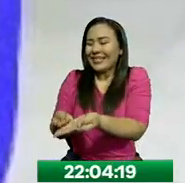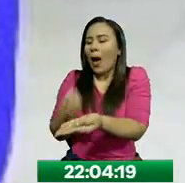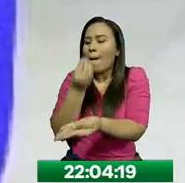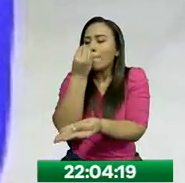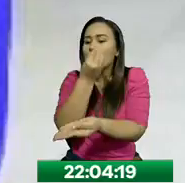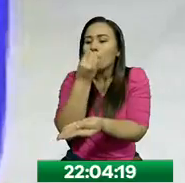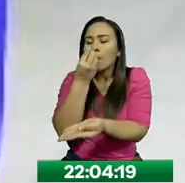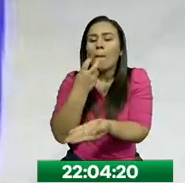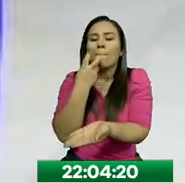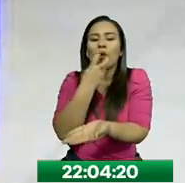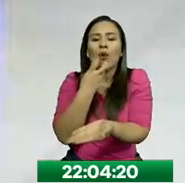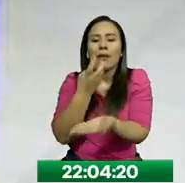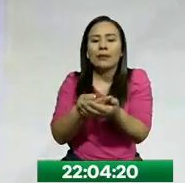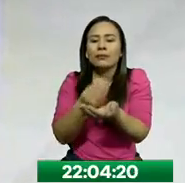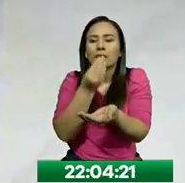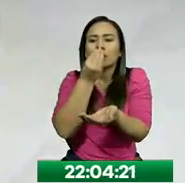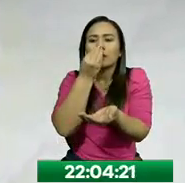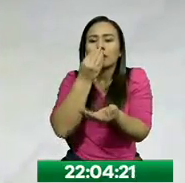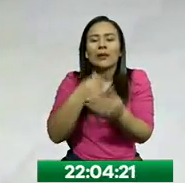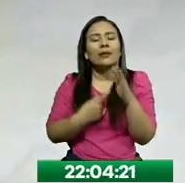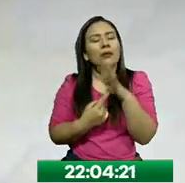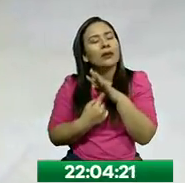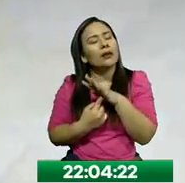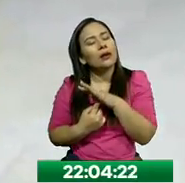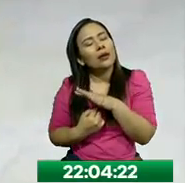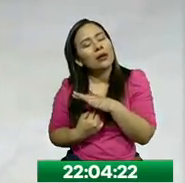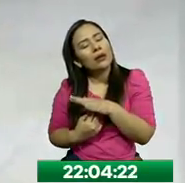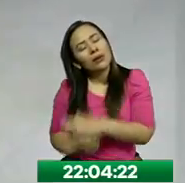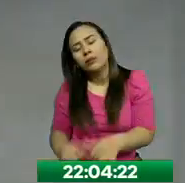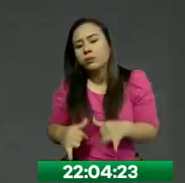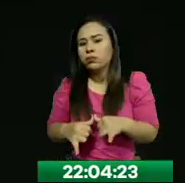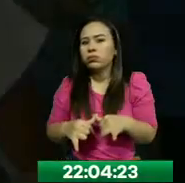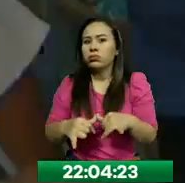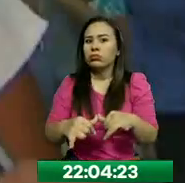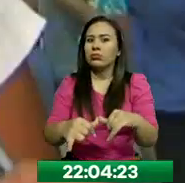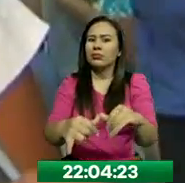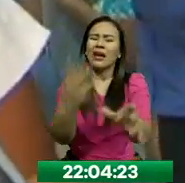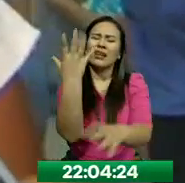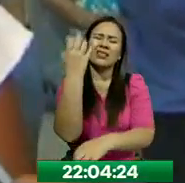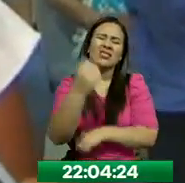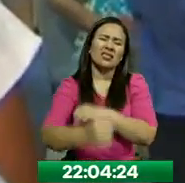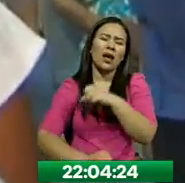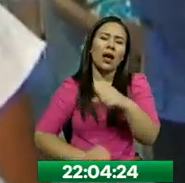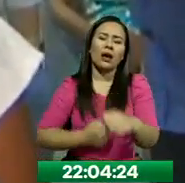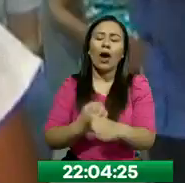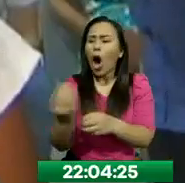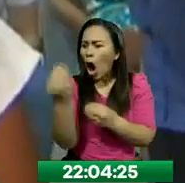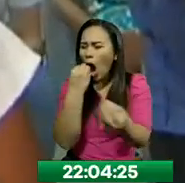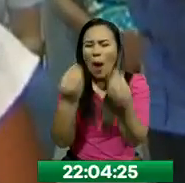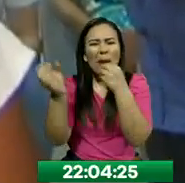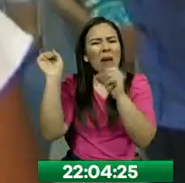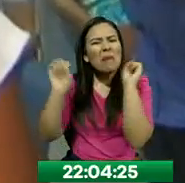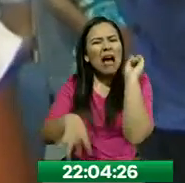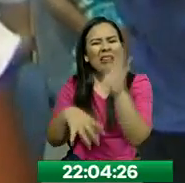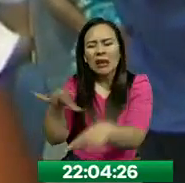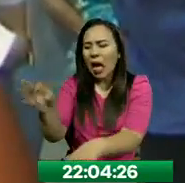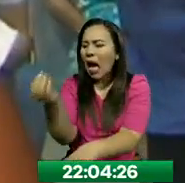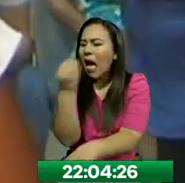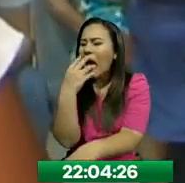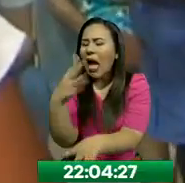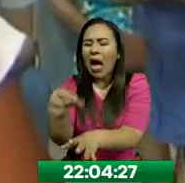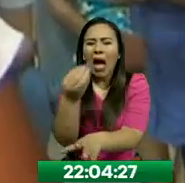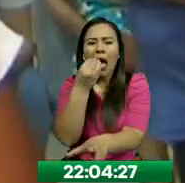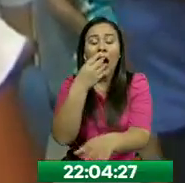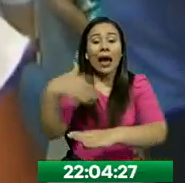drogas una tarde sintió que había tocado fondo y se dispuso a cambiar ella andaba comiendo de la basura ella en la